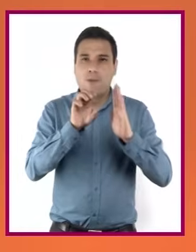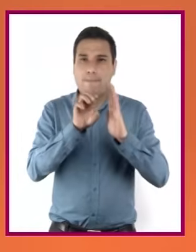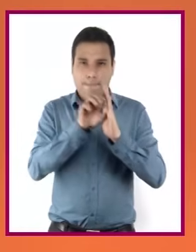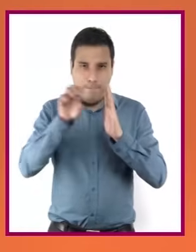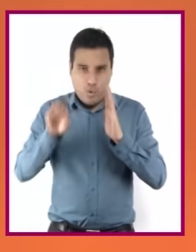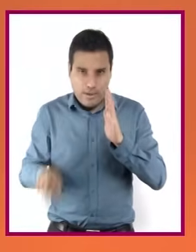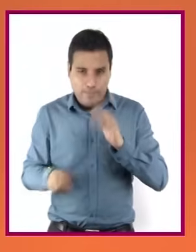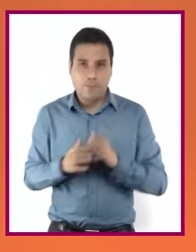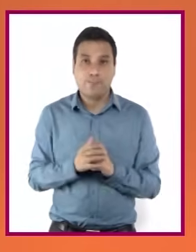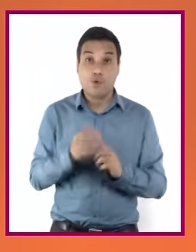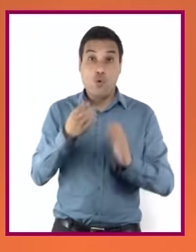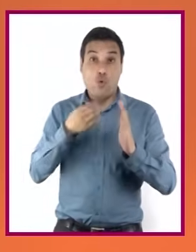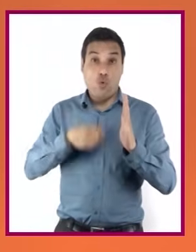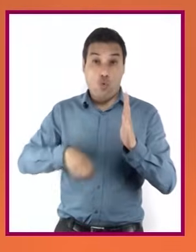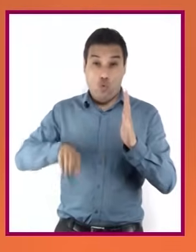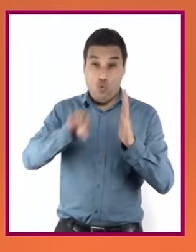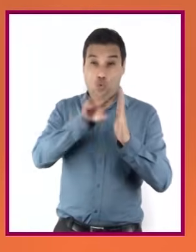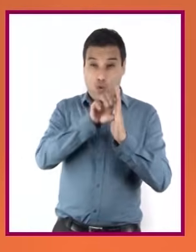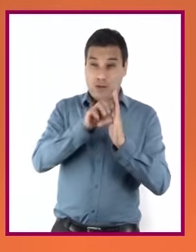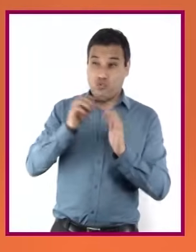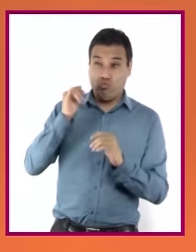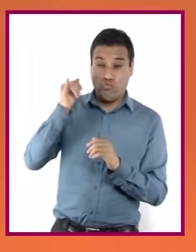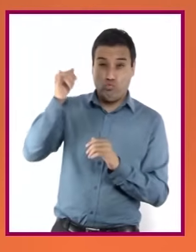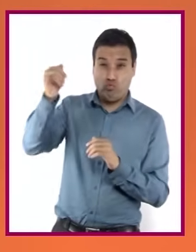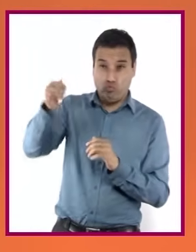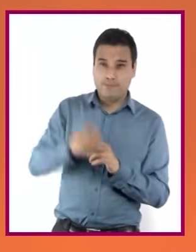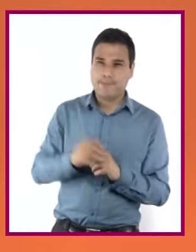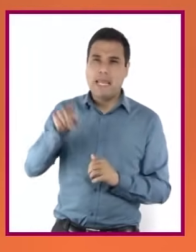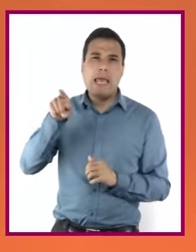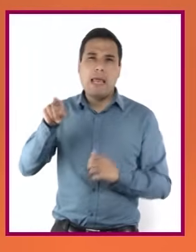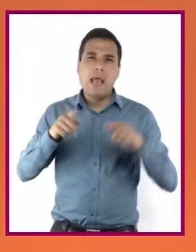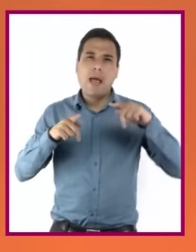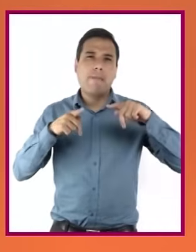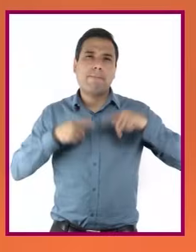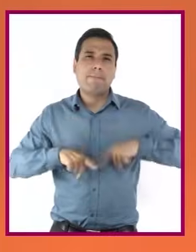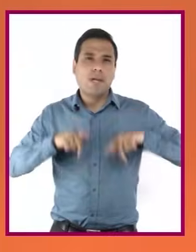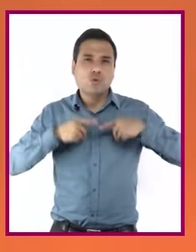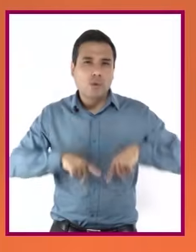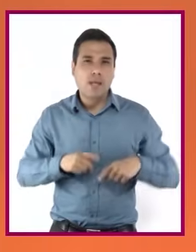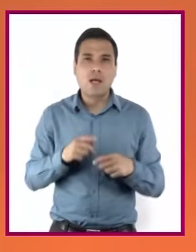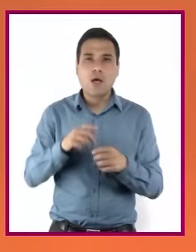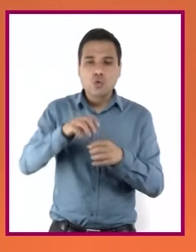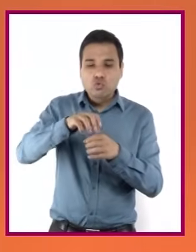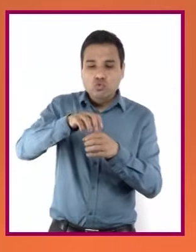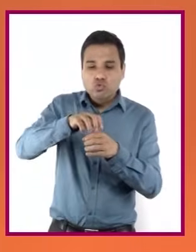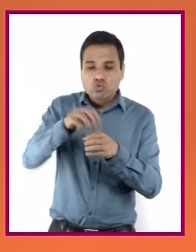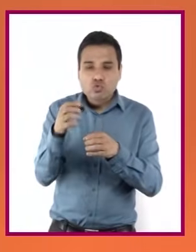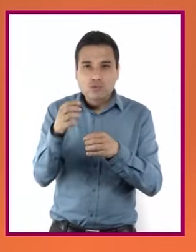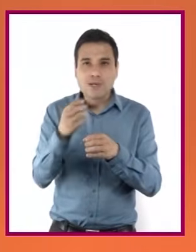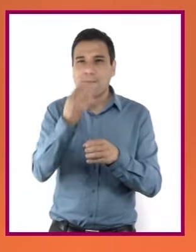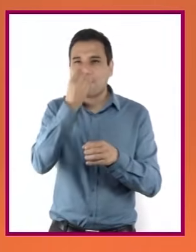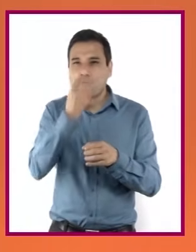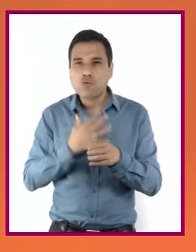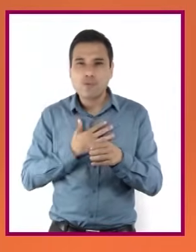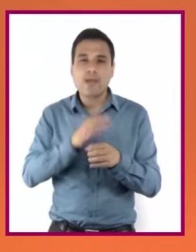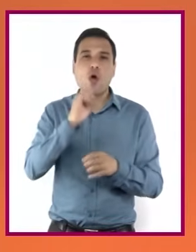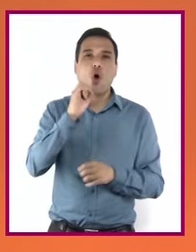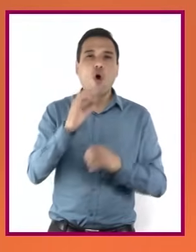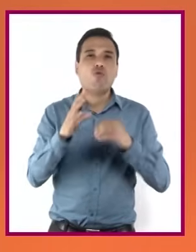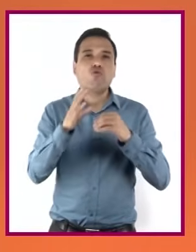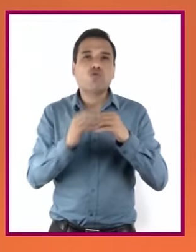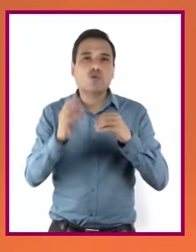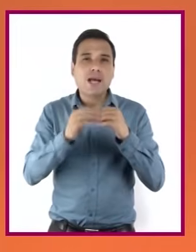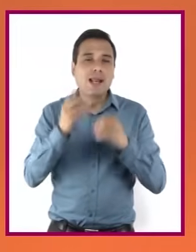la habitación donde nos encontremos, alguien destapa un frasco con perfume o corta una fruta, como el